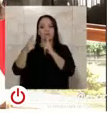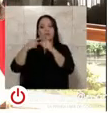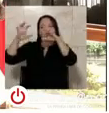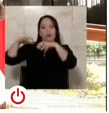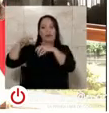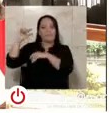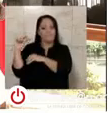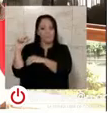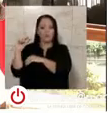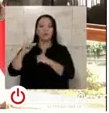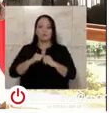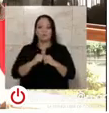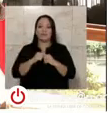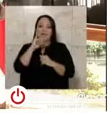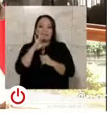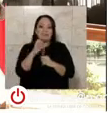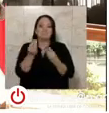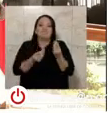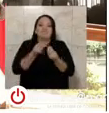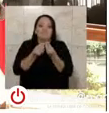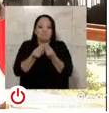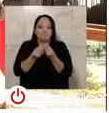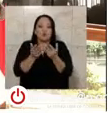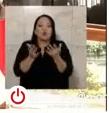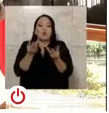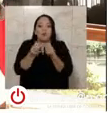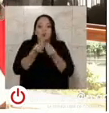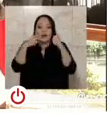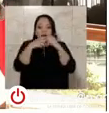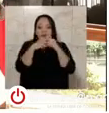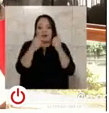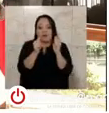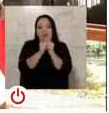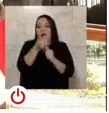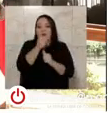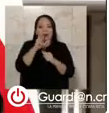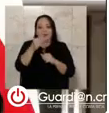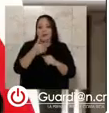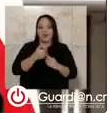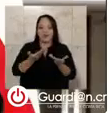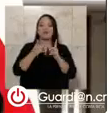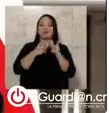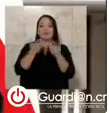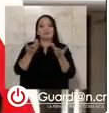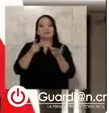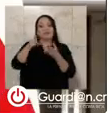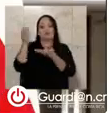disponibilidad de agua para generar energía eléctrica con agua. Exacto. Y entonces vamos a tener que